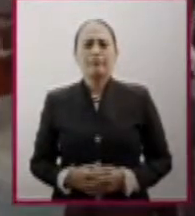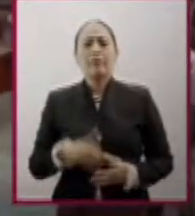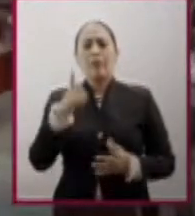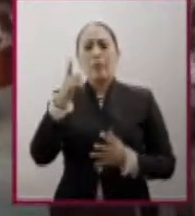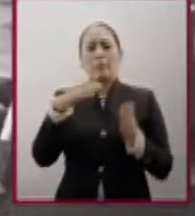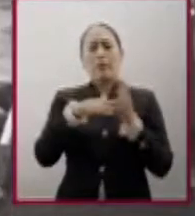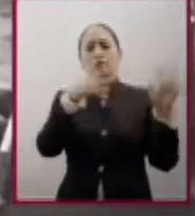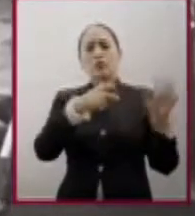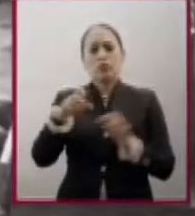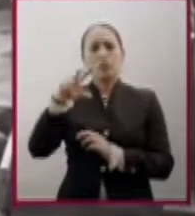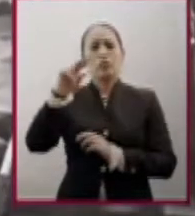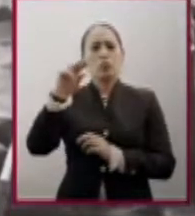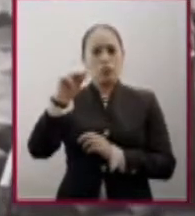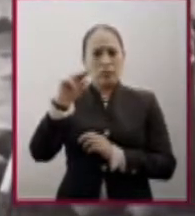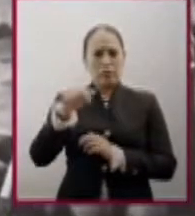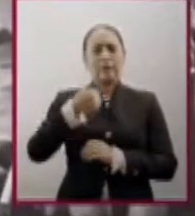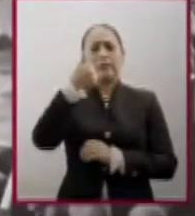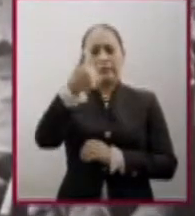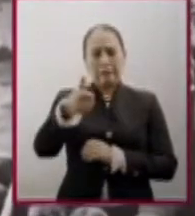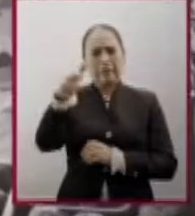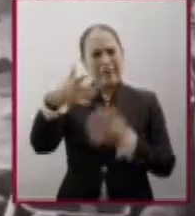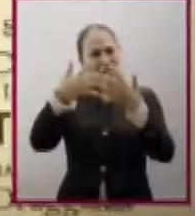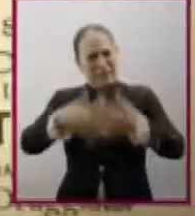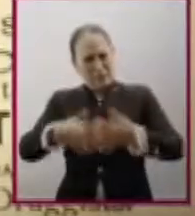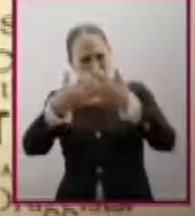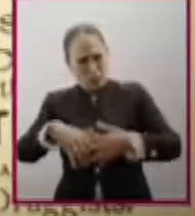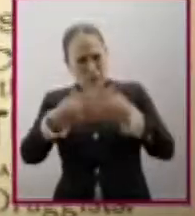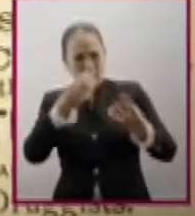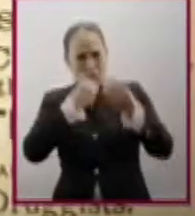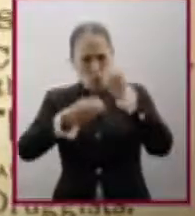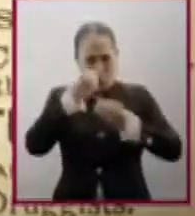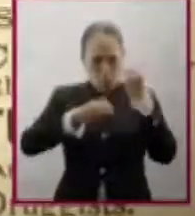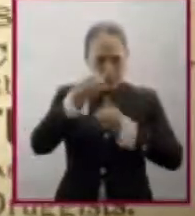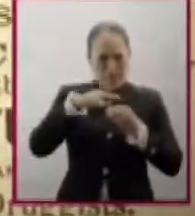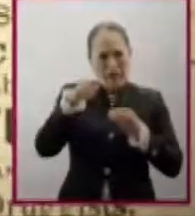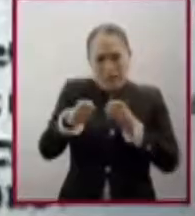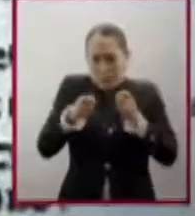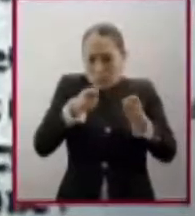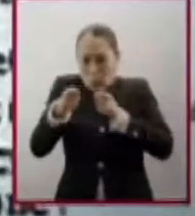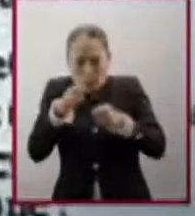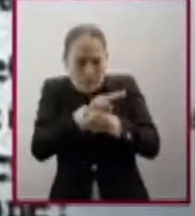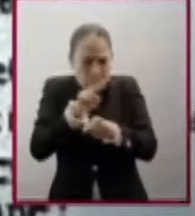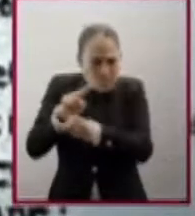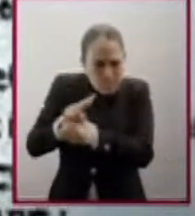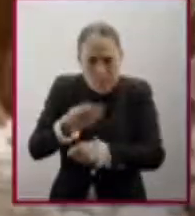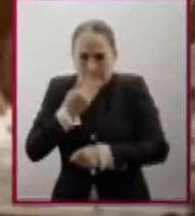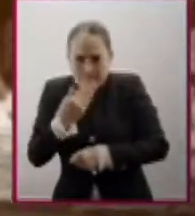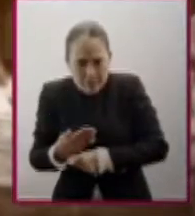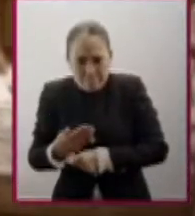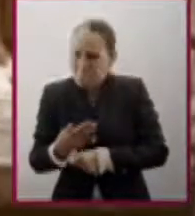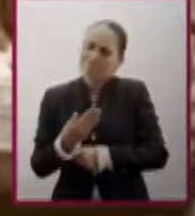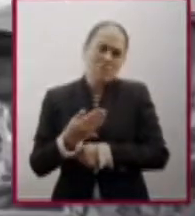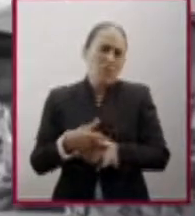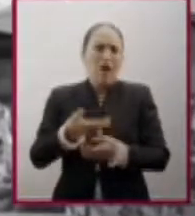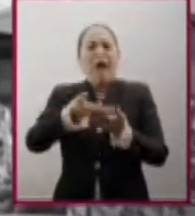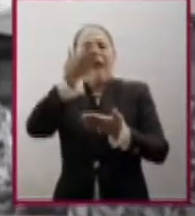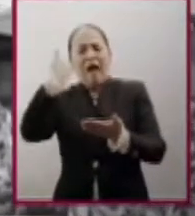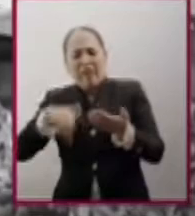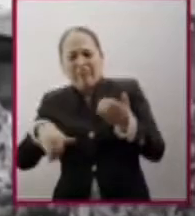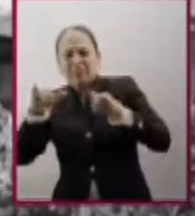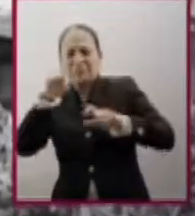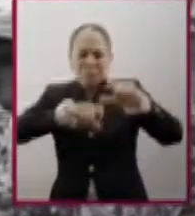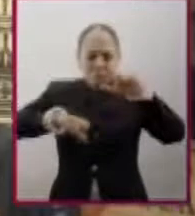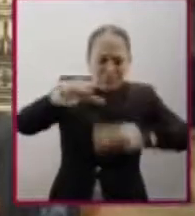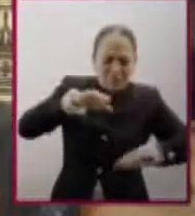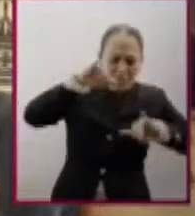1886, la industria del alimento en Estados Unidos no estaba tan regulada como ahora y se experimentaba con varios